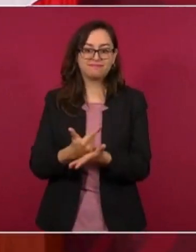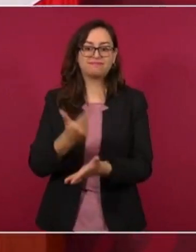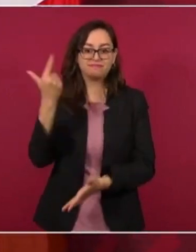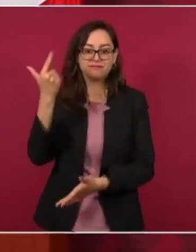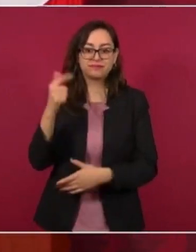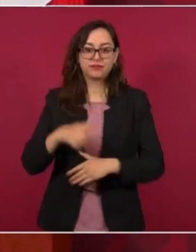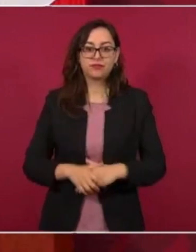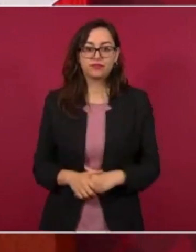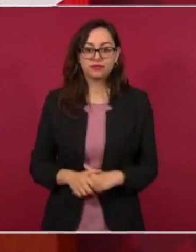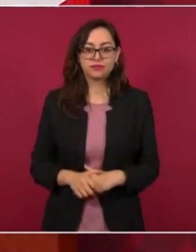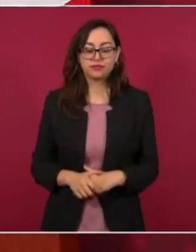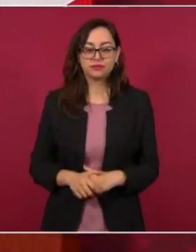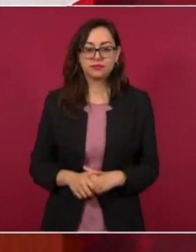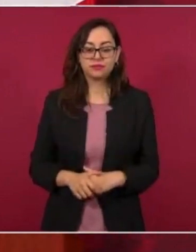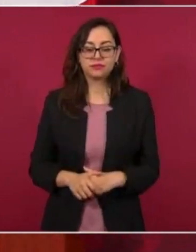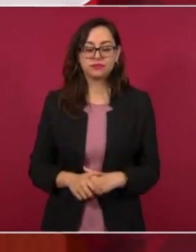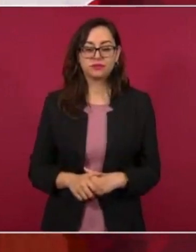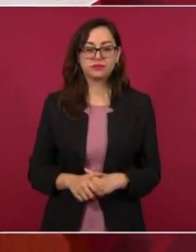Pero a lo mejor,